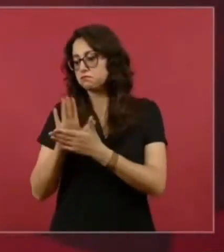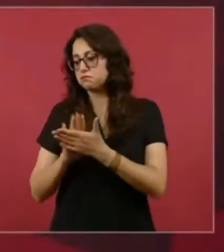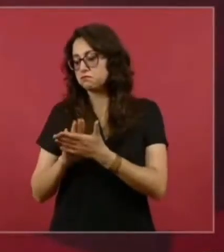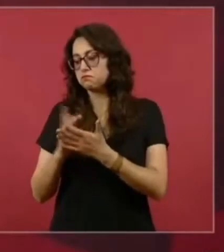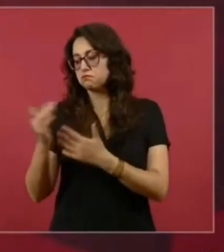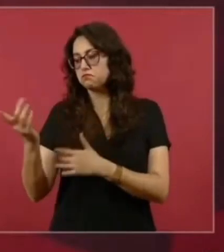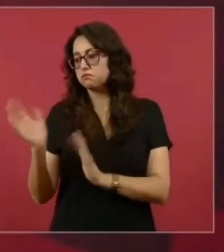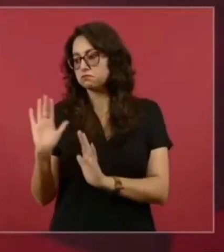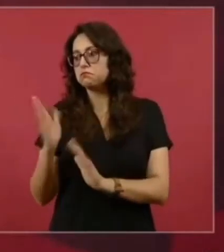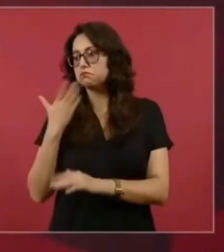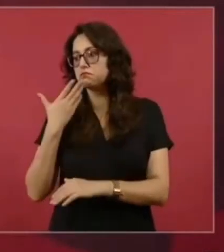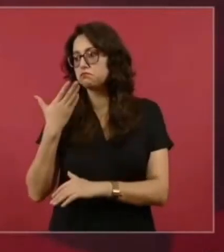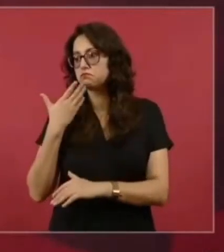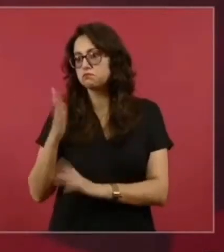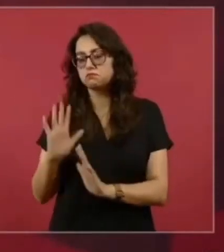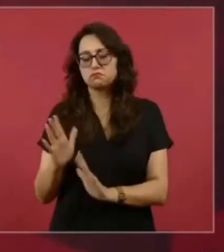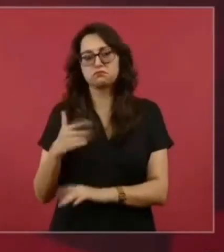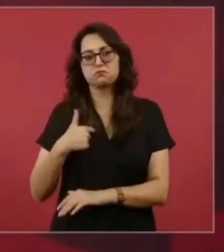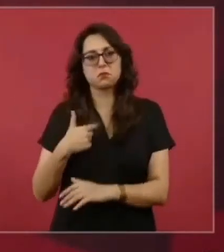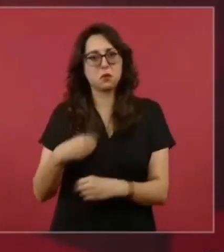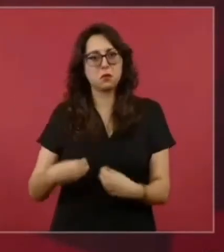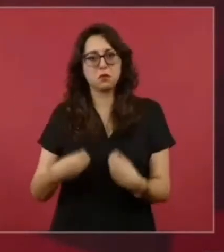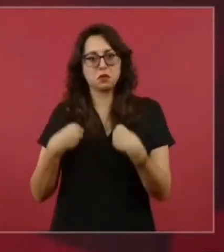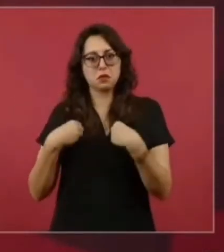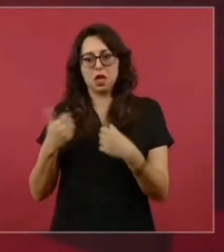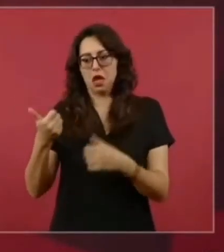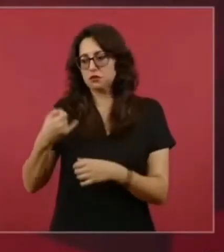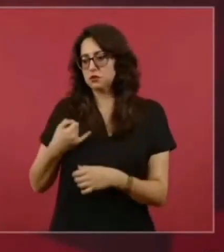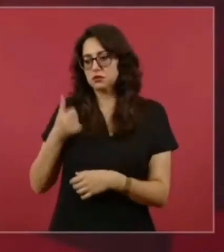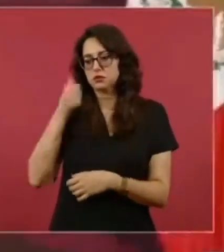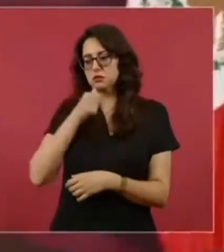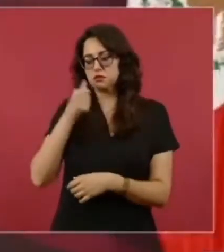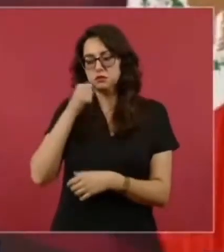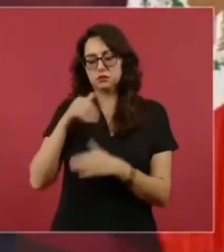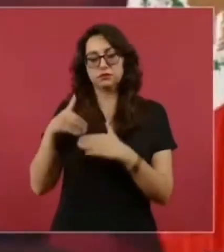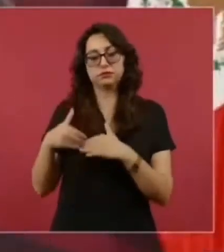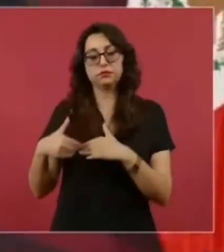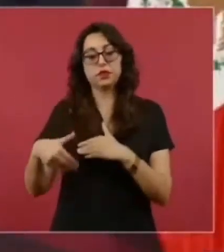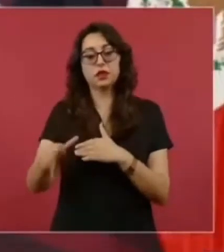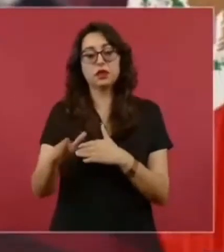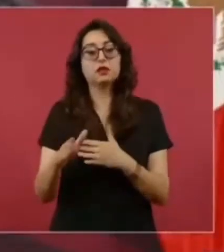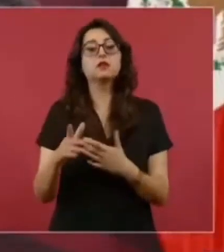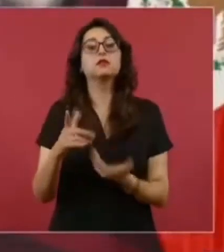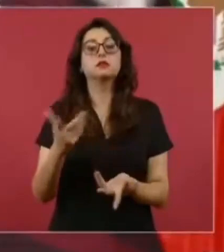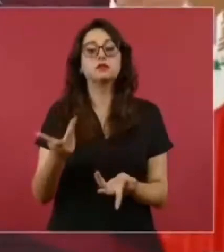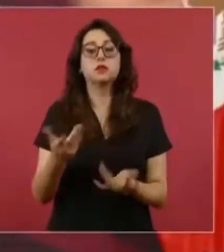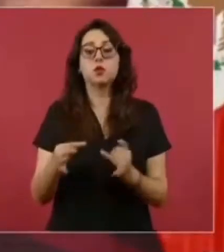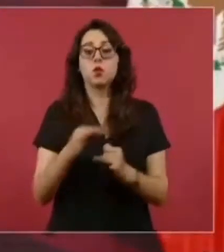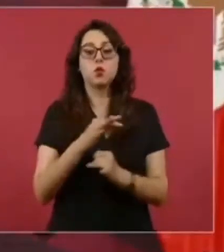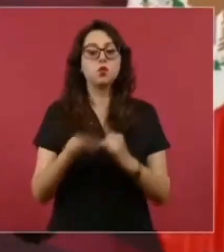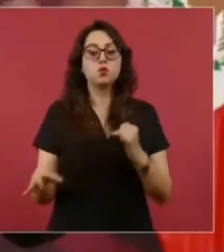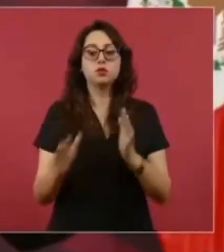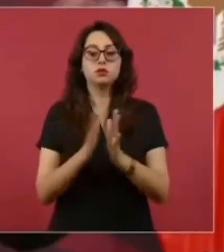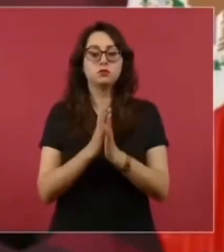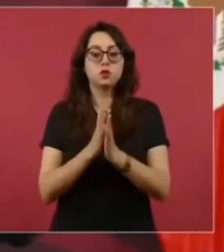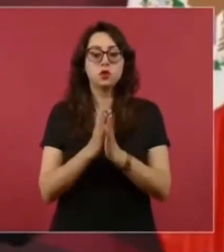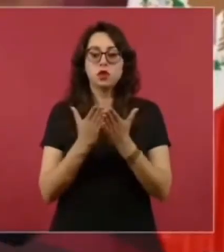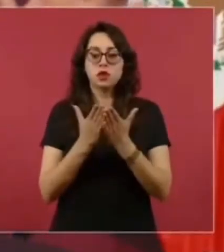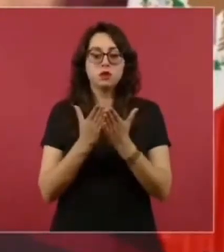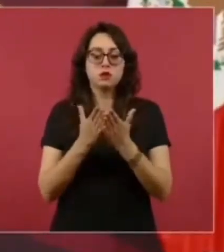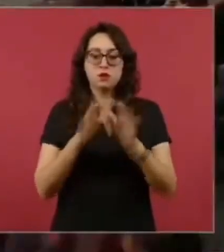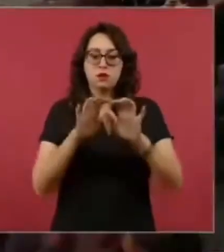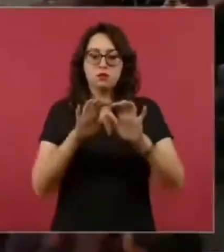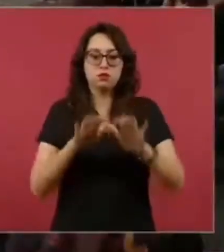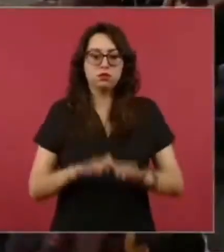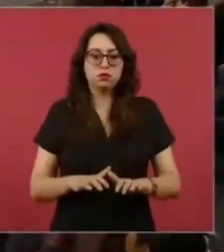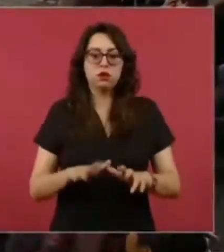último libro antes de irme, que ya va a ser el último, que